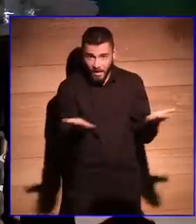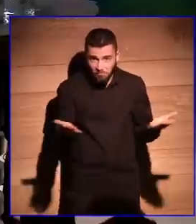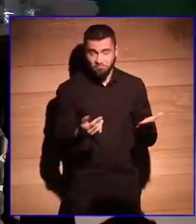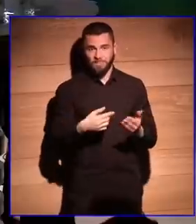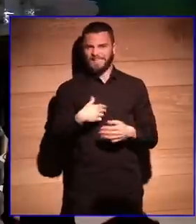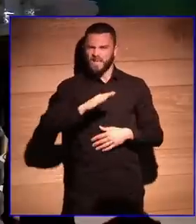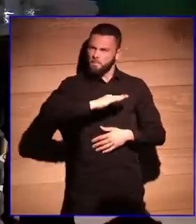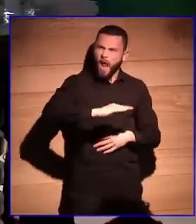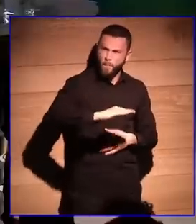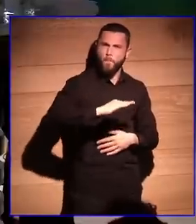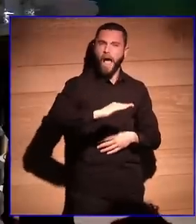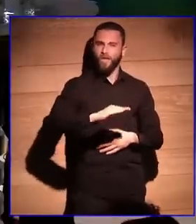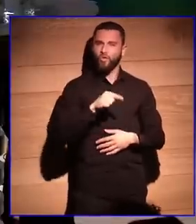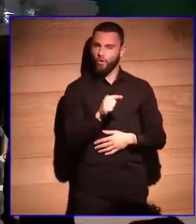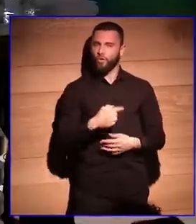Es malvado.